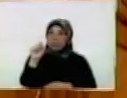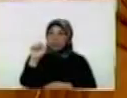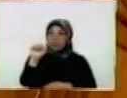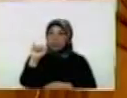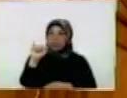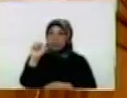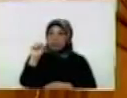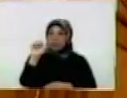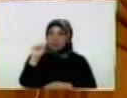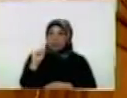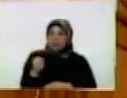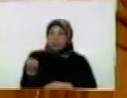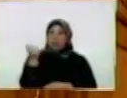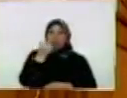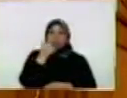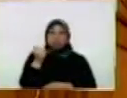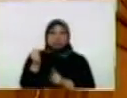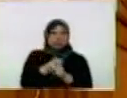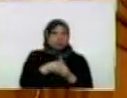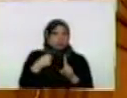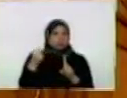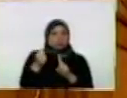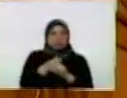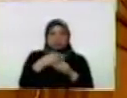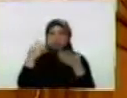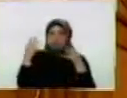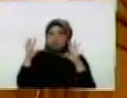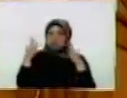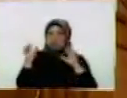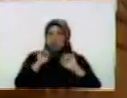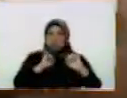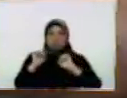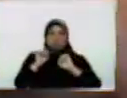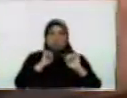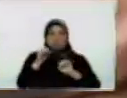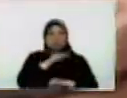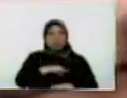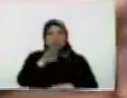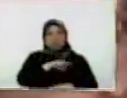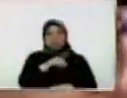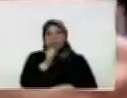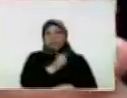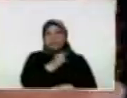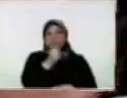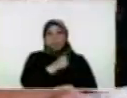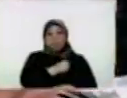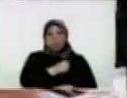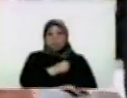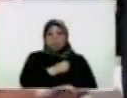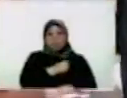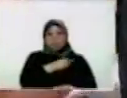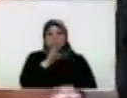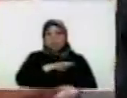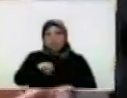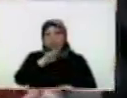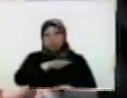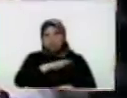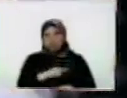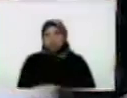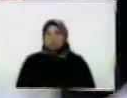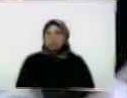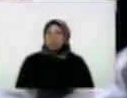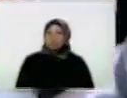luchador de toda una vida, parte de este movimiento cívico, militar, religioso. Y